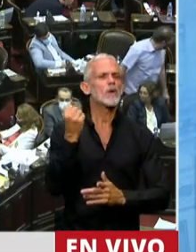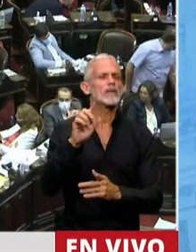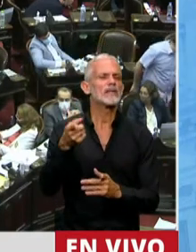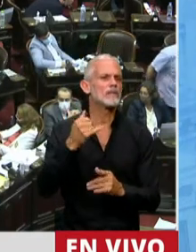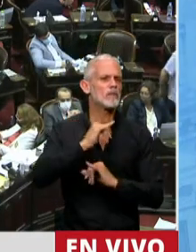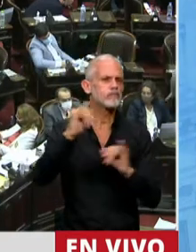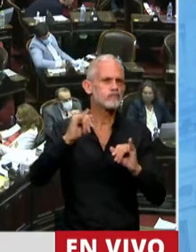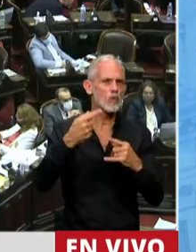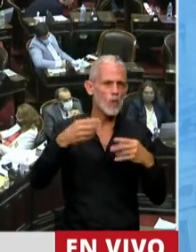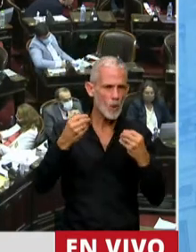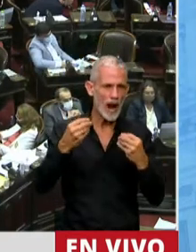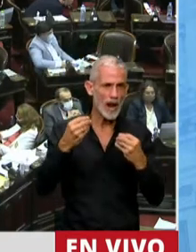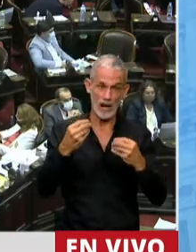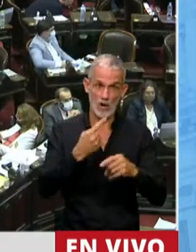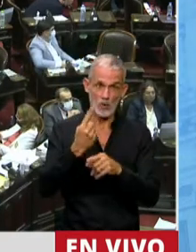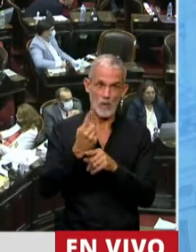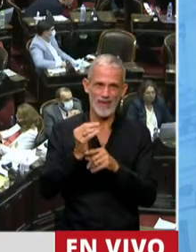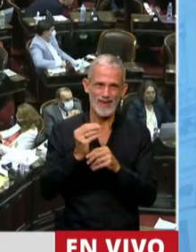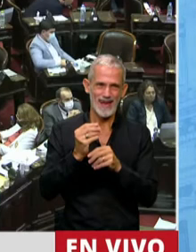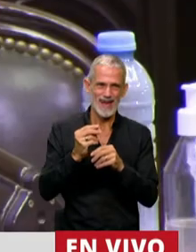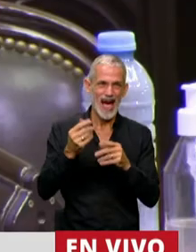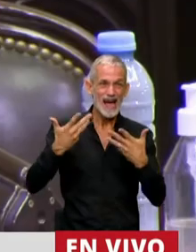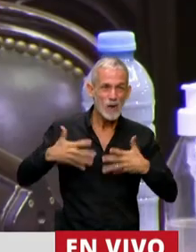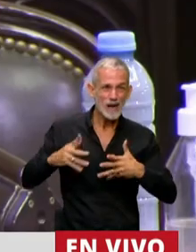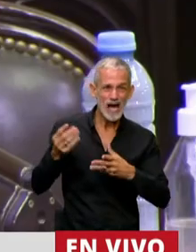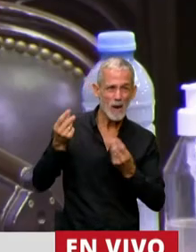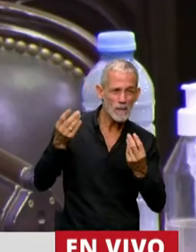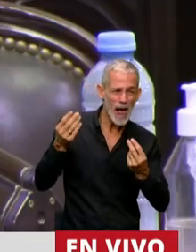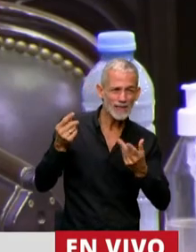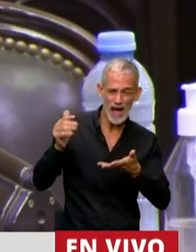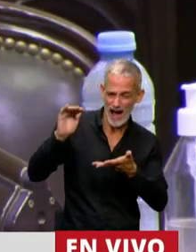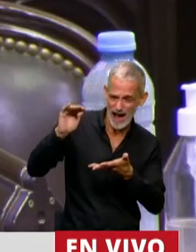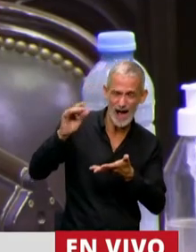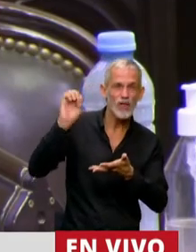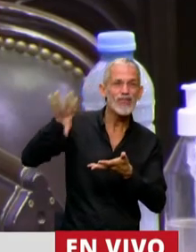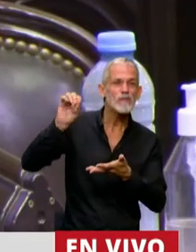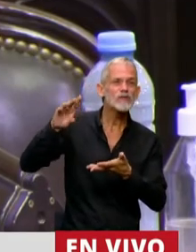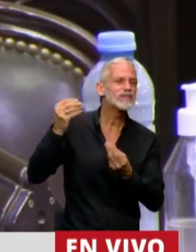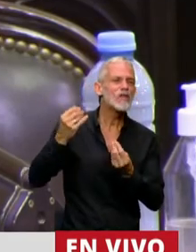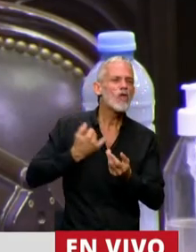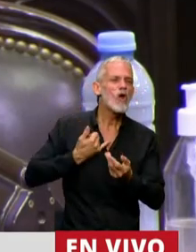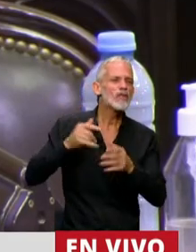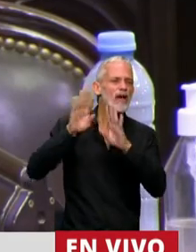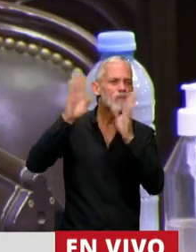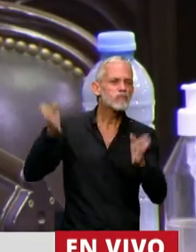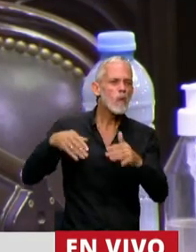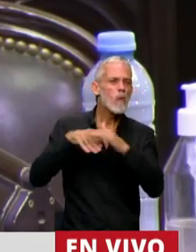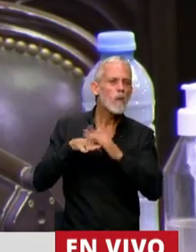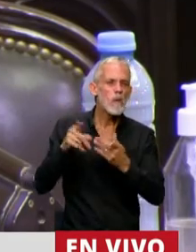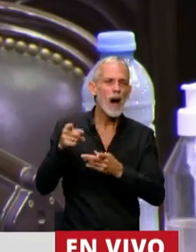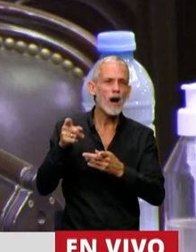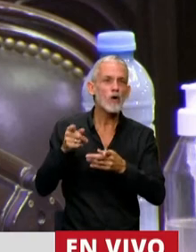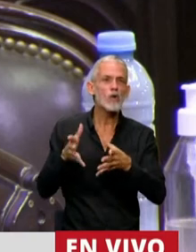mencionar que no podrá ser objeto de normalización fondos radicados o depositados en entidades identificadas